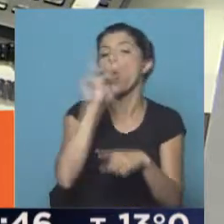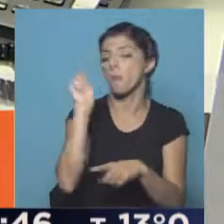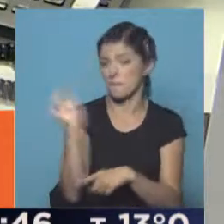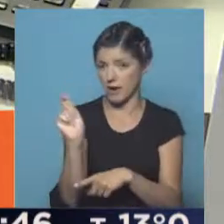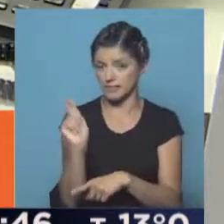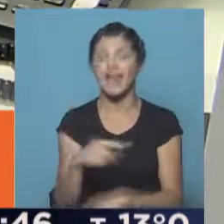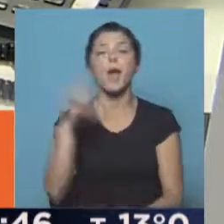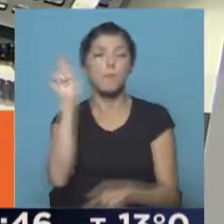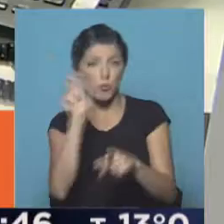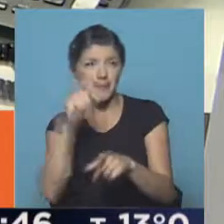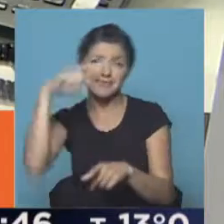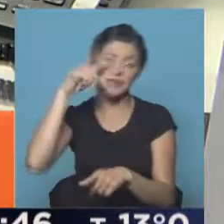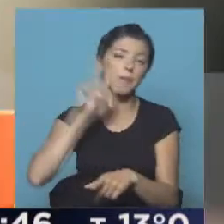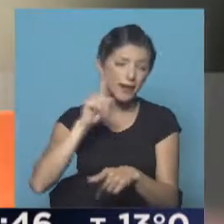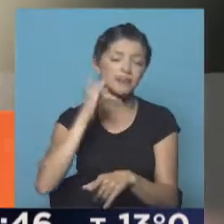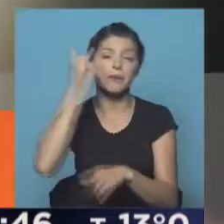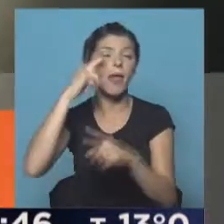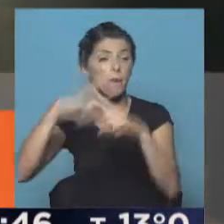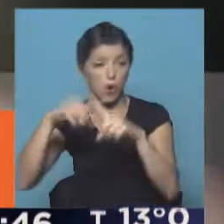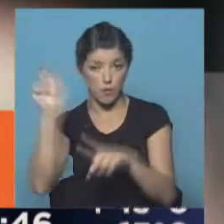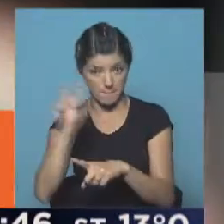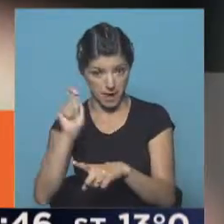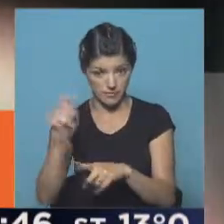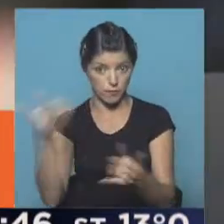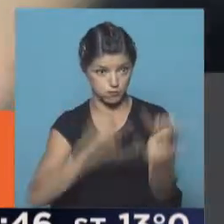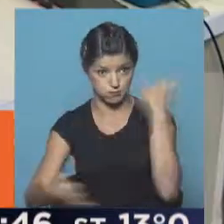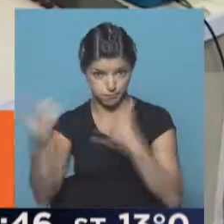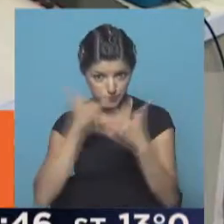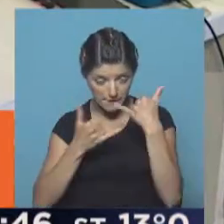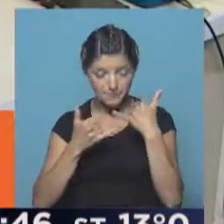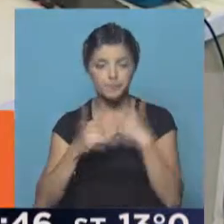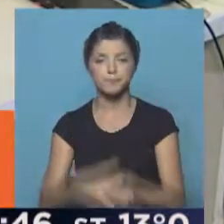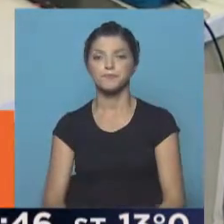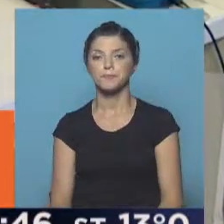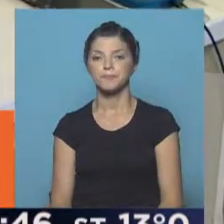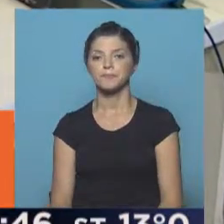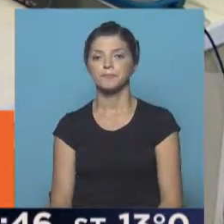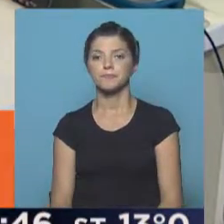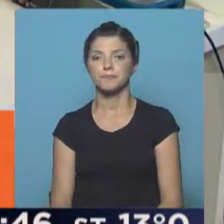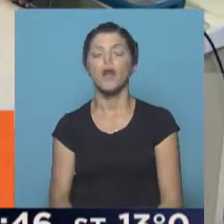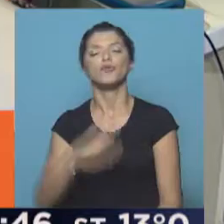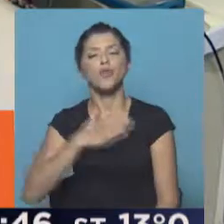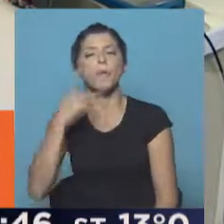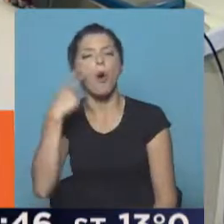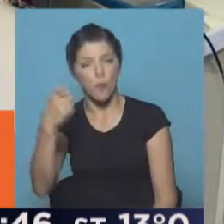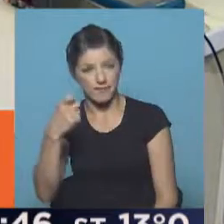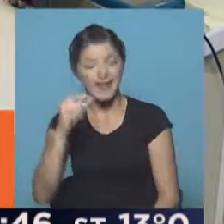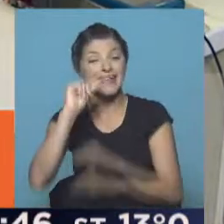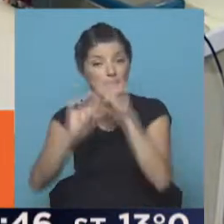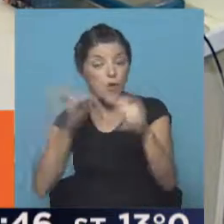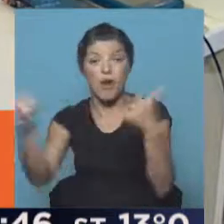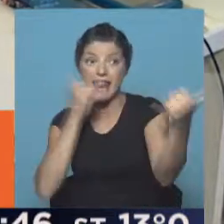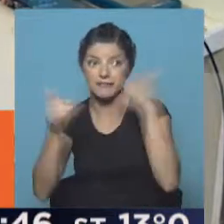unas 7.000 llamadas por mes, donde claramente lo que vemos es un incremento de las